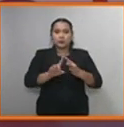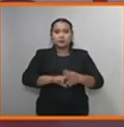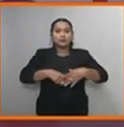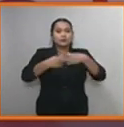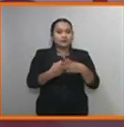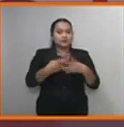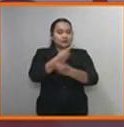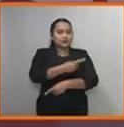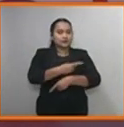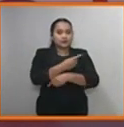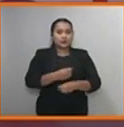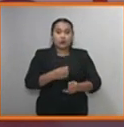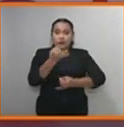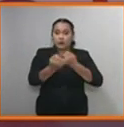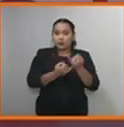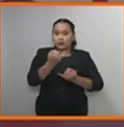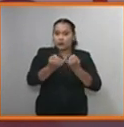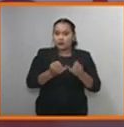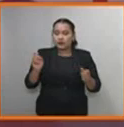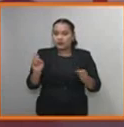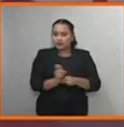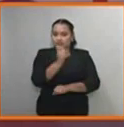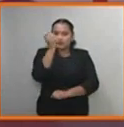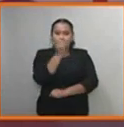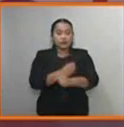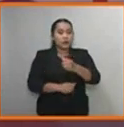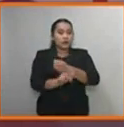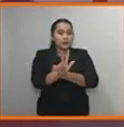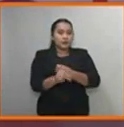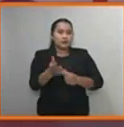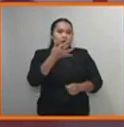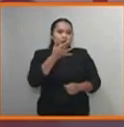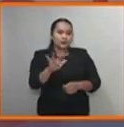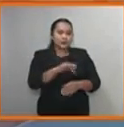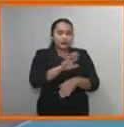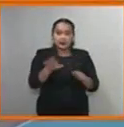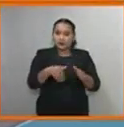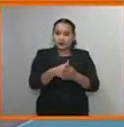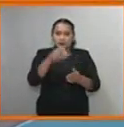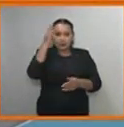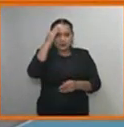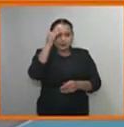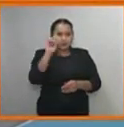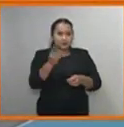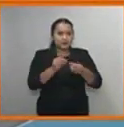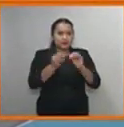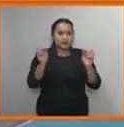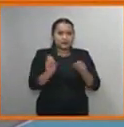noche pegando y ganando con Pega 3. Así que les deseo mucha suerte. Conoceremos el primer número ganador.